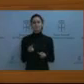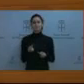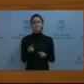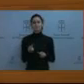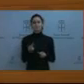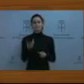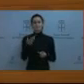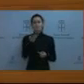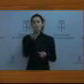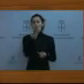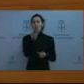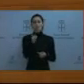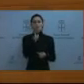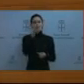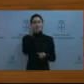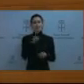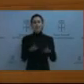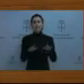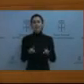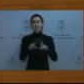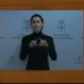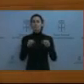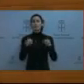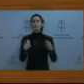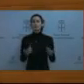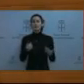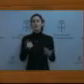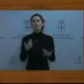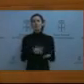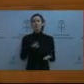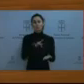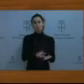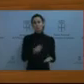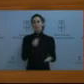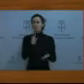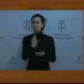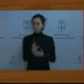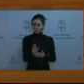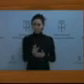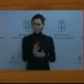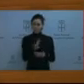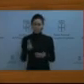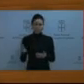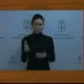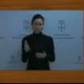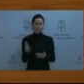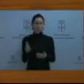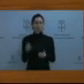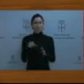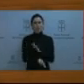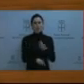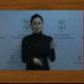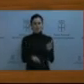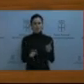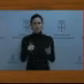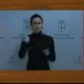desconocimiento de lo que es la realidad territorial. Yo no voy tan allá con la intervención del portavoz popular. Estoy convencido de